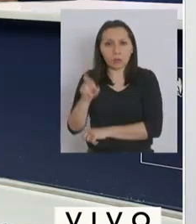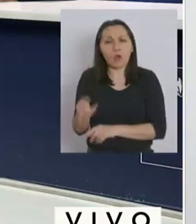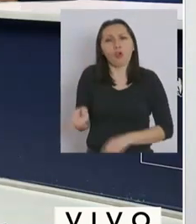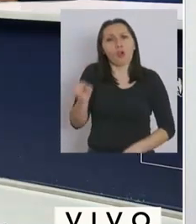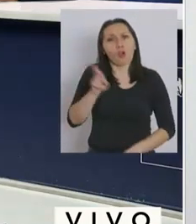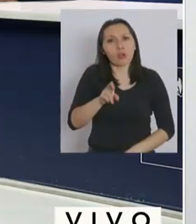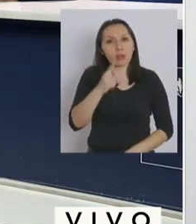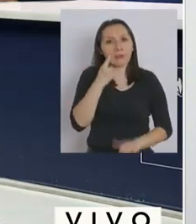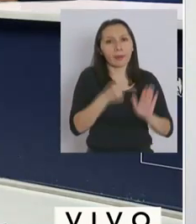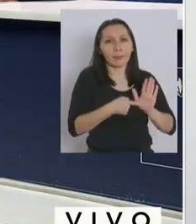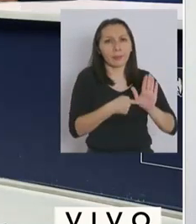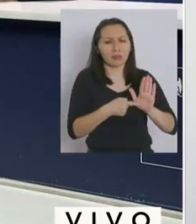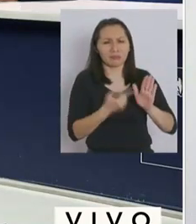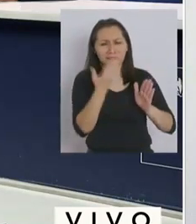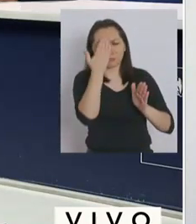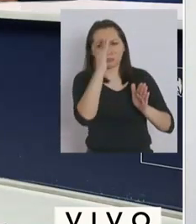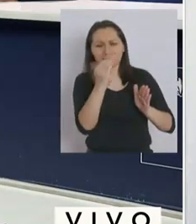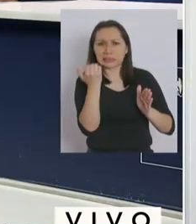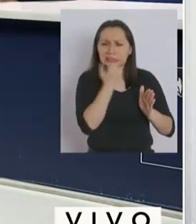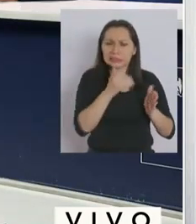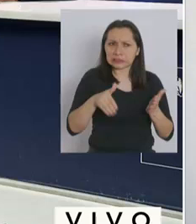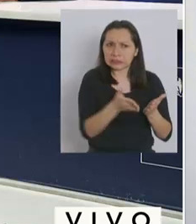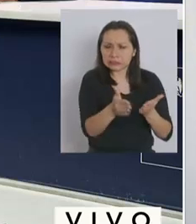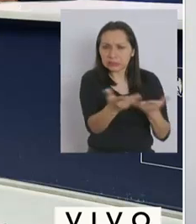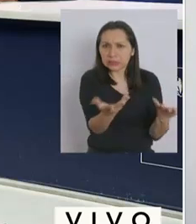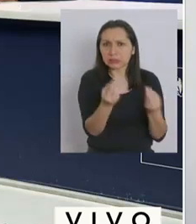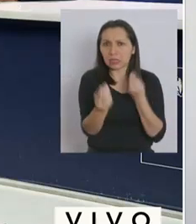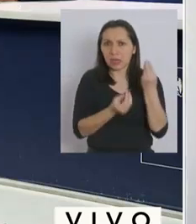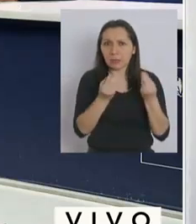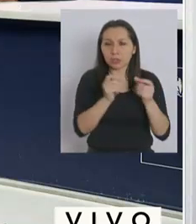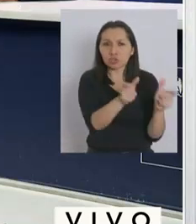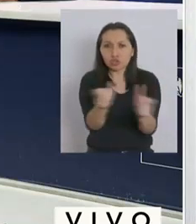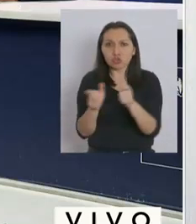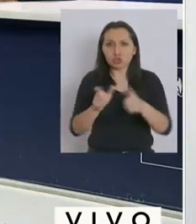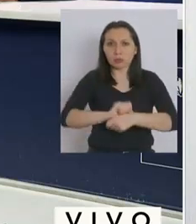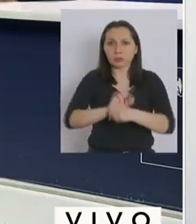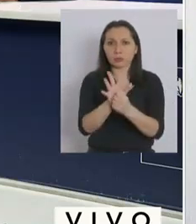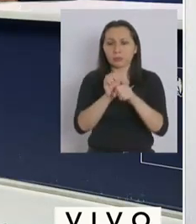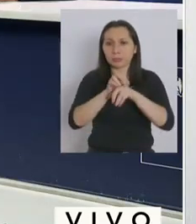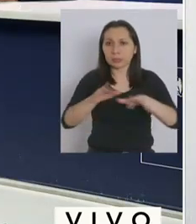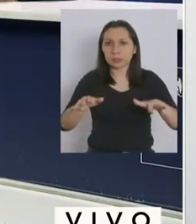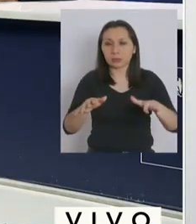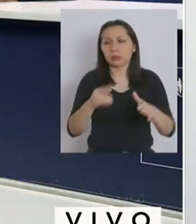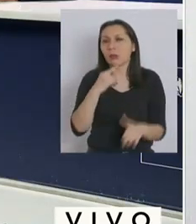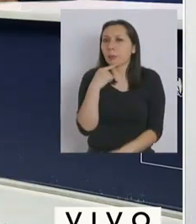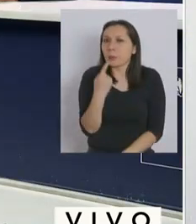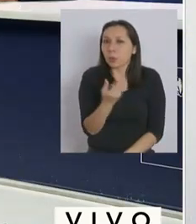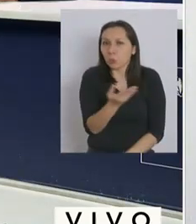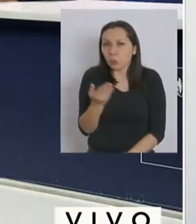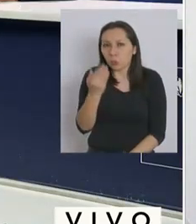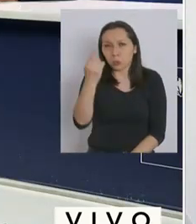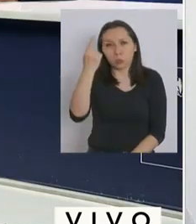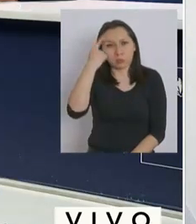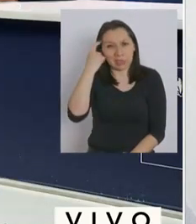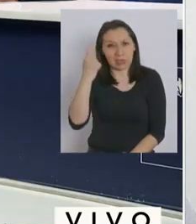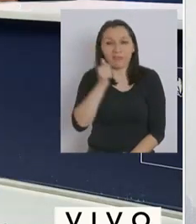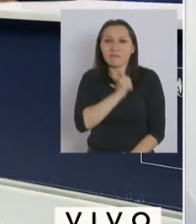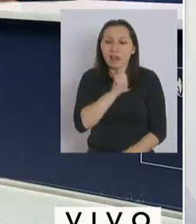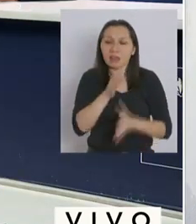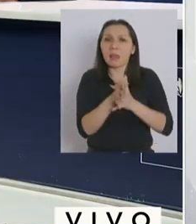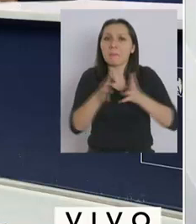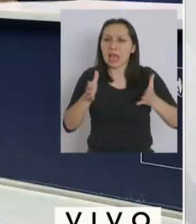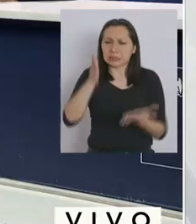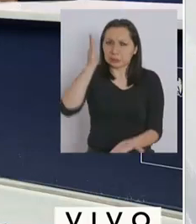a evidenciar irregularidades ligadas en el manejo de la pandemia. En ese sentido, quería preguntar si creen ustedes que faltó